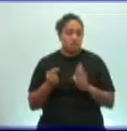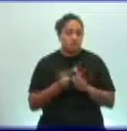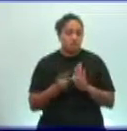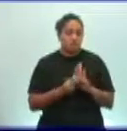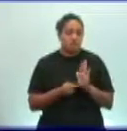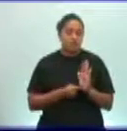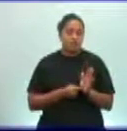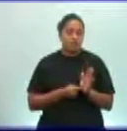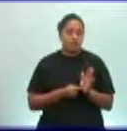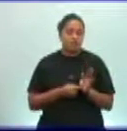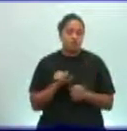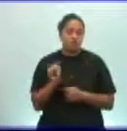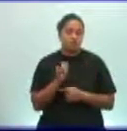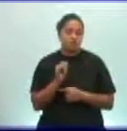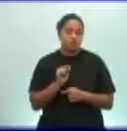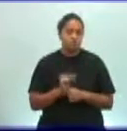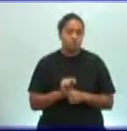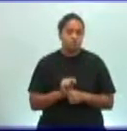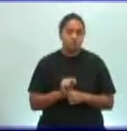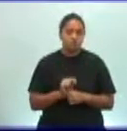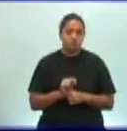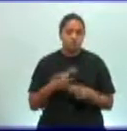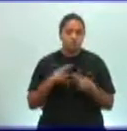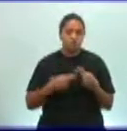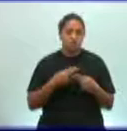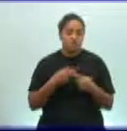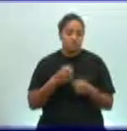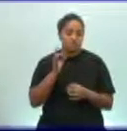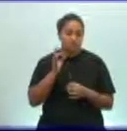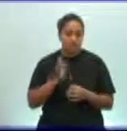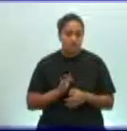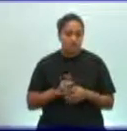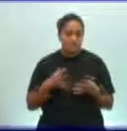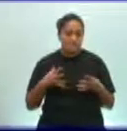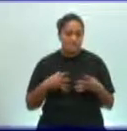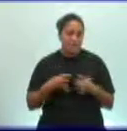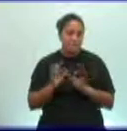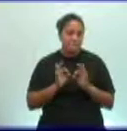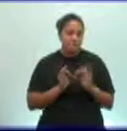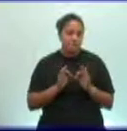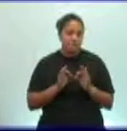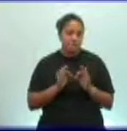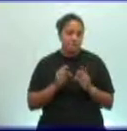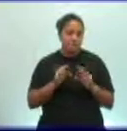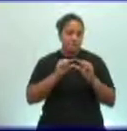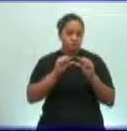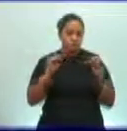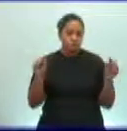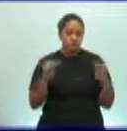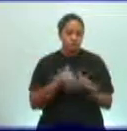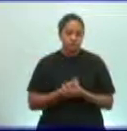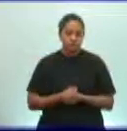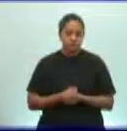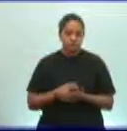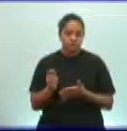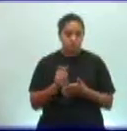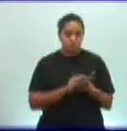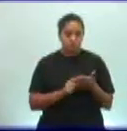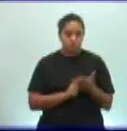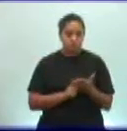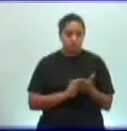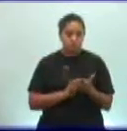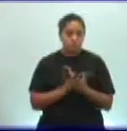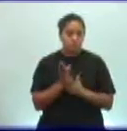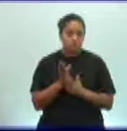la misma función dentro de la oración. Vamos entonces a tomar nota para continuar conociendo algo más sobre